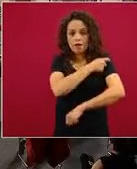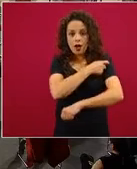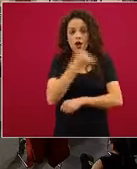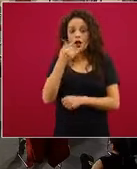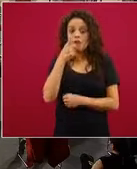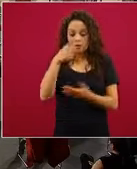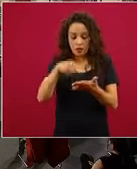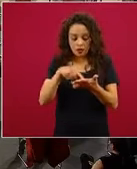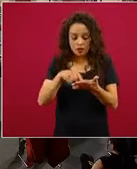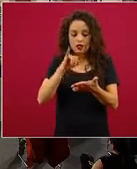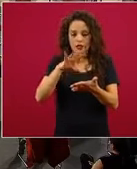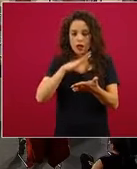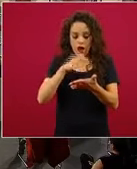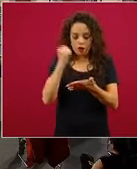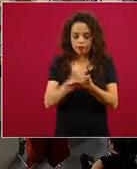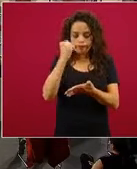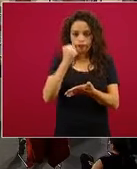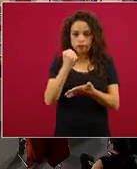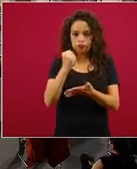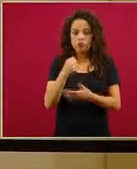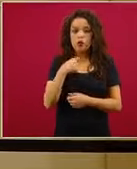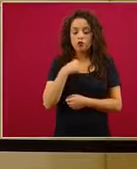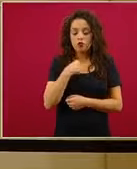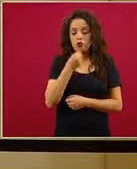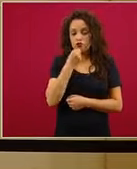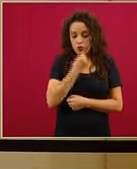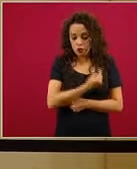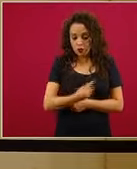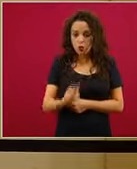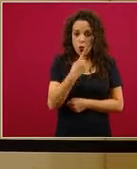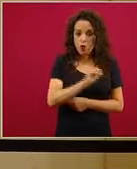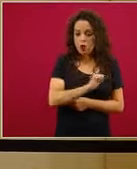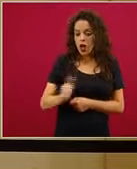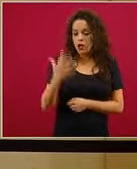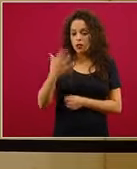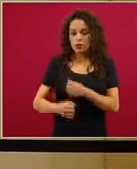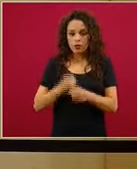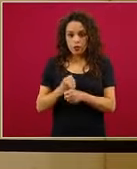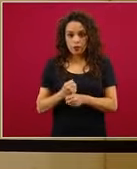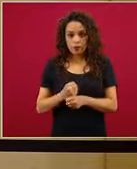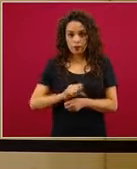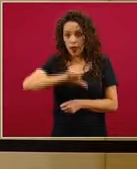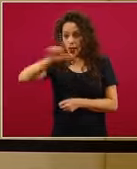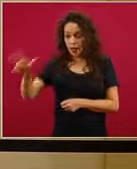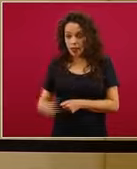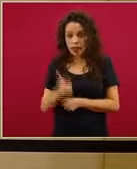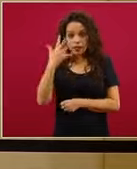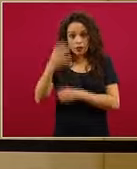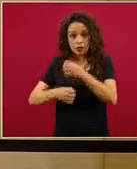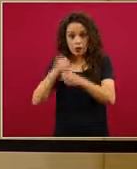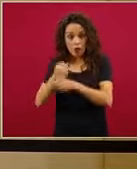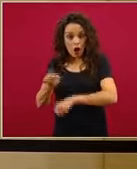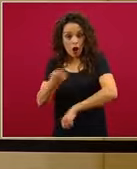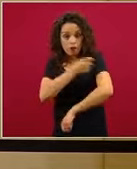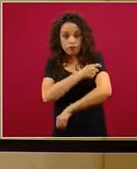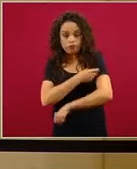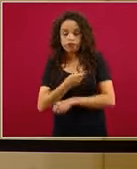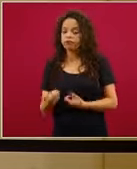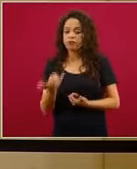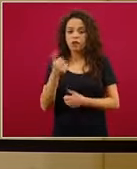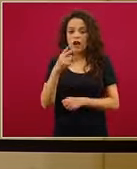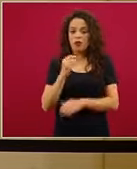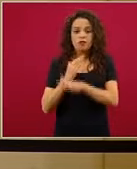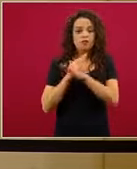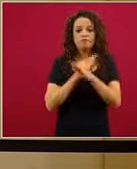un niño de 1 a 5 años. Después de esa edad, la vacuna ya no me va a proteger. Y ojo, no protege contra